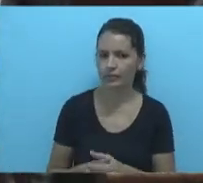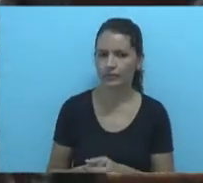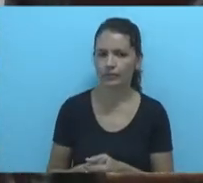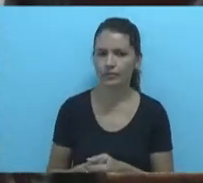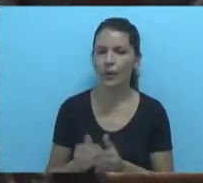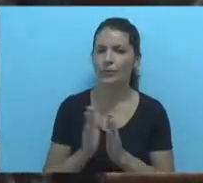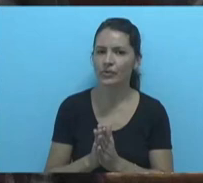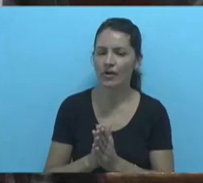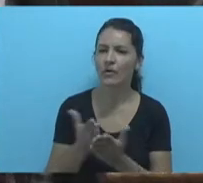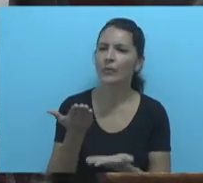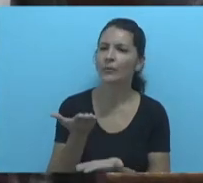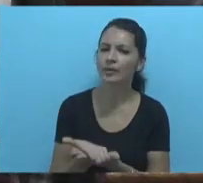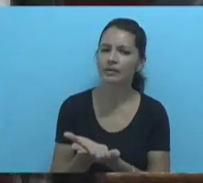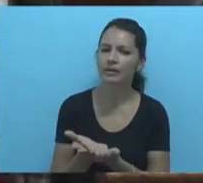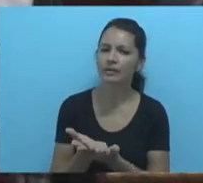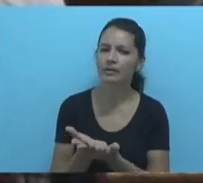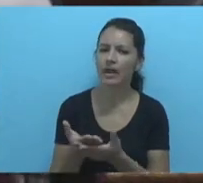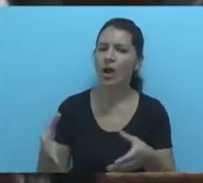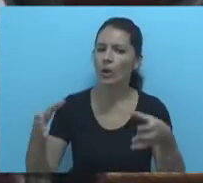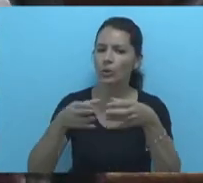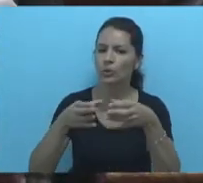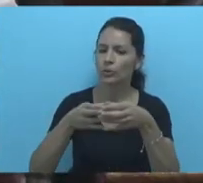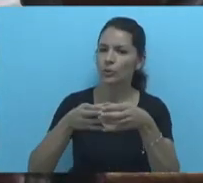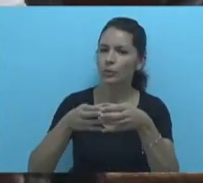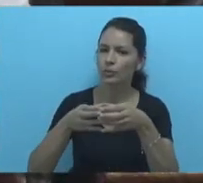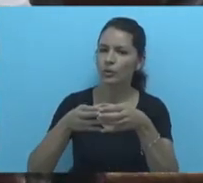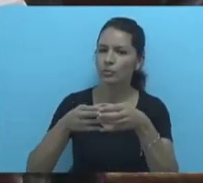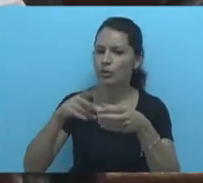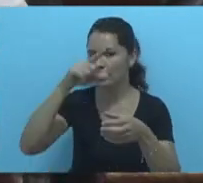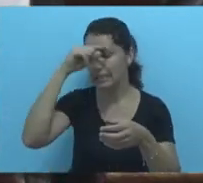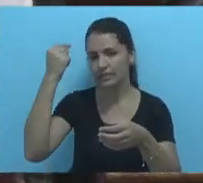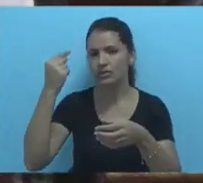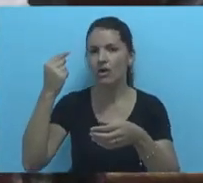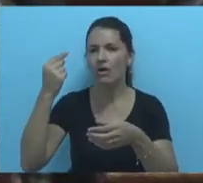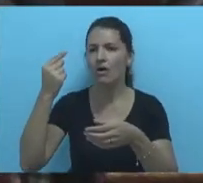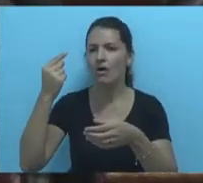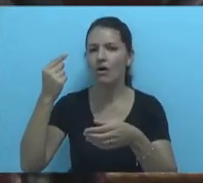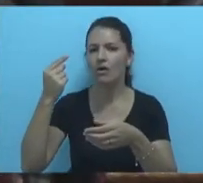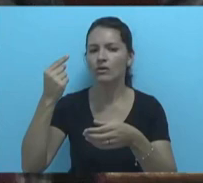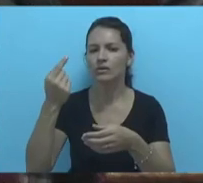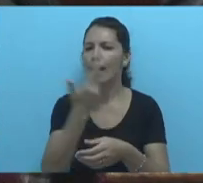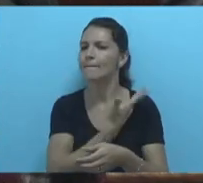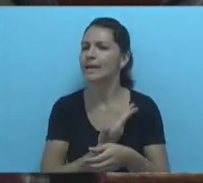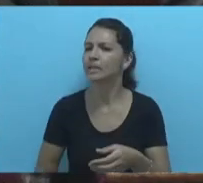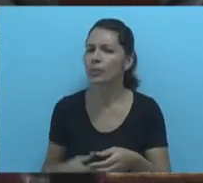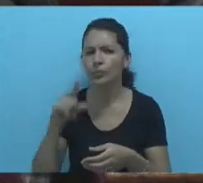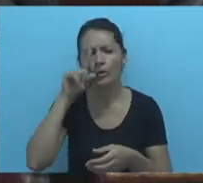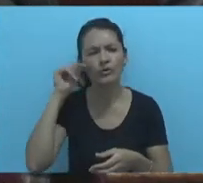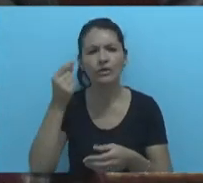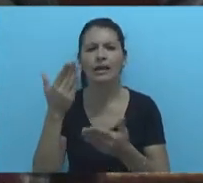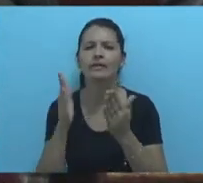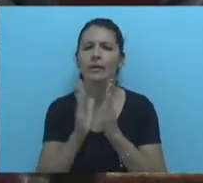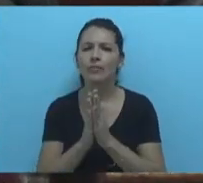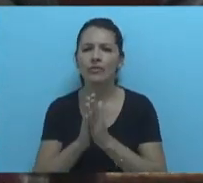a los legisladores de la oposición que a nivel nacional acompañen los presupuestos que el presidente Alberto Fernández ha enviado al Congreso de la Nación,